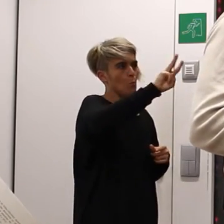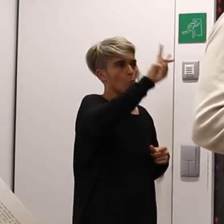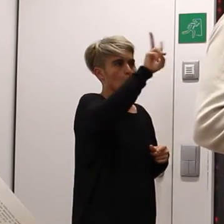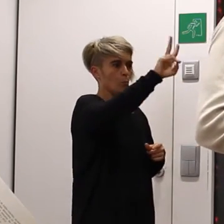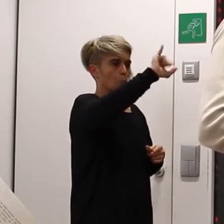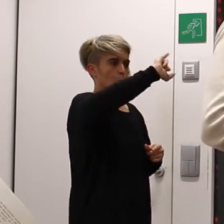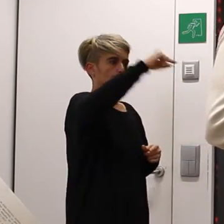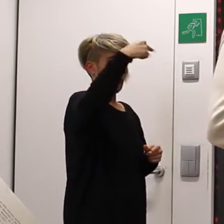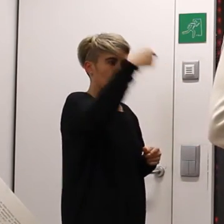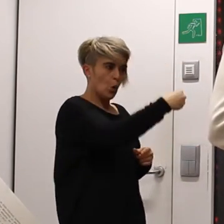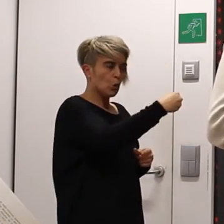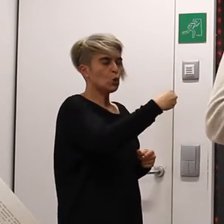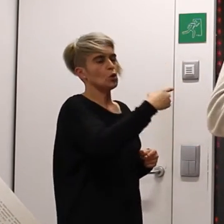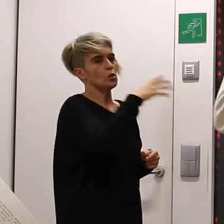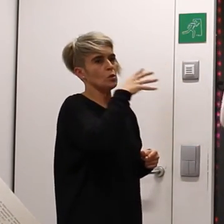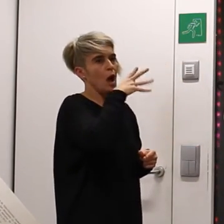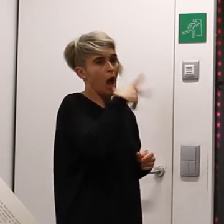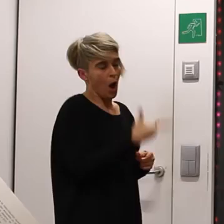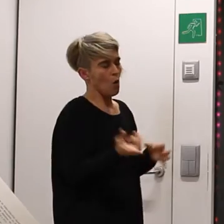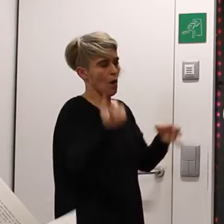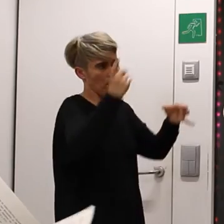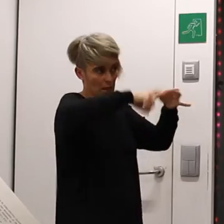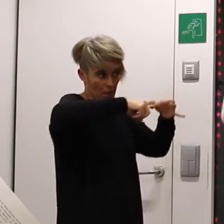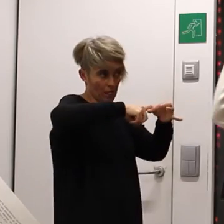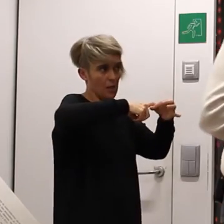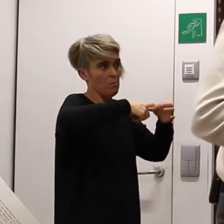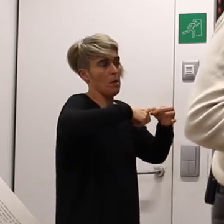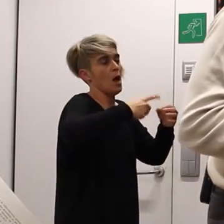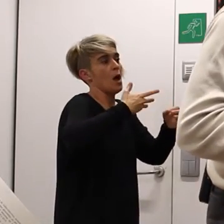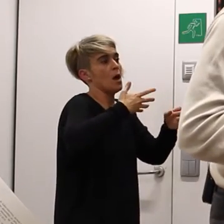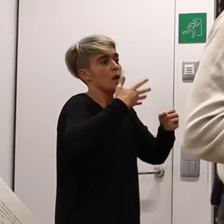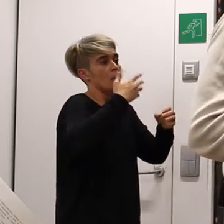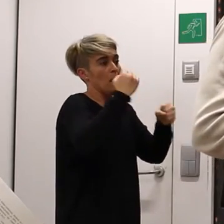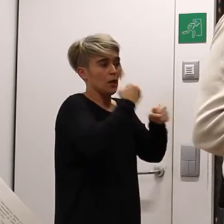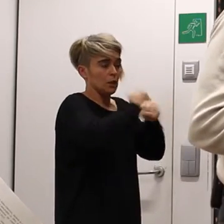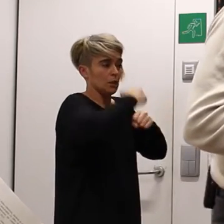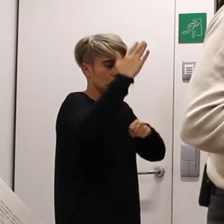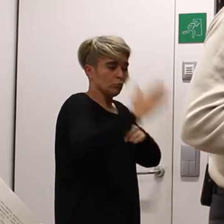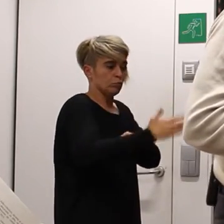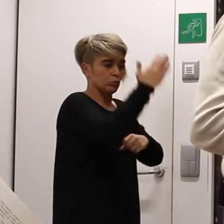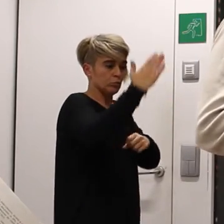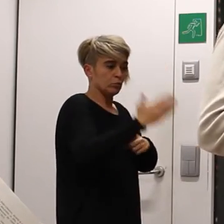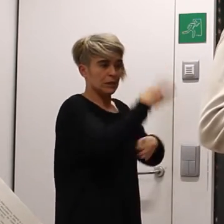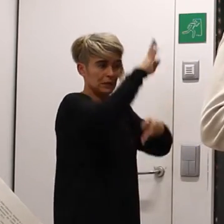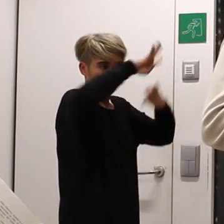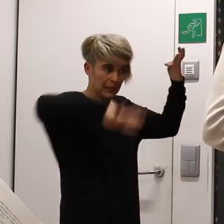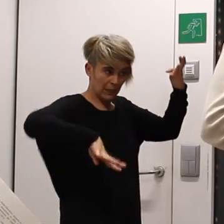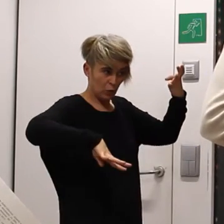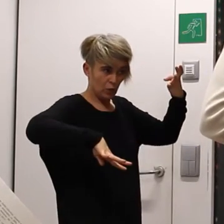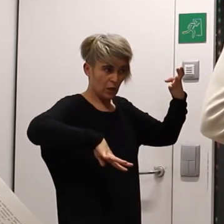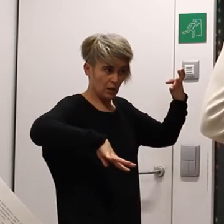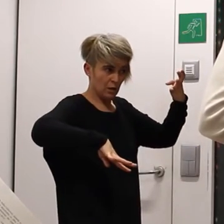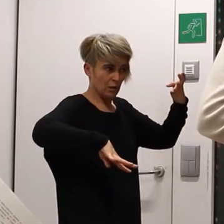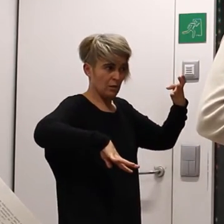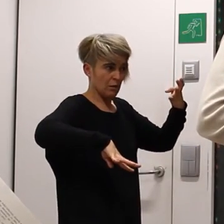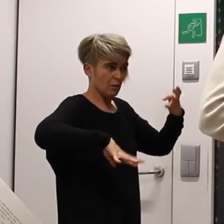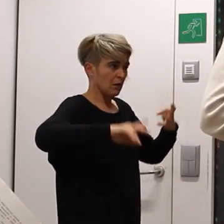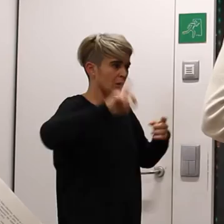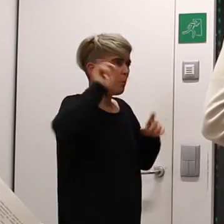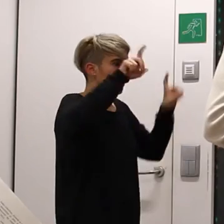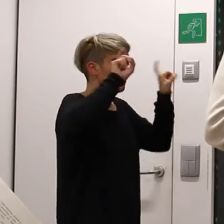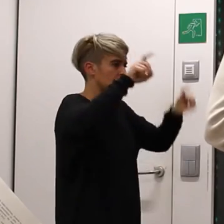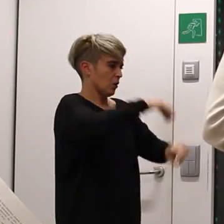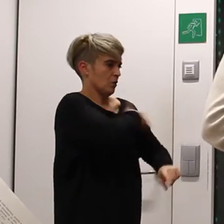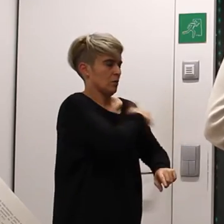rector y que hasta su jubilación pues, ha sido profesor en la Universidad de Cataluña, dedicado pues, toda su vida a las energías